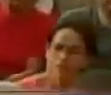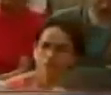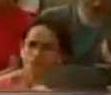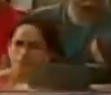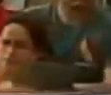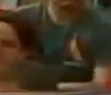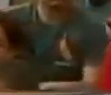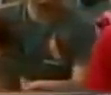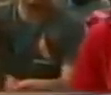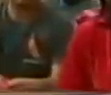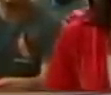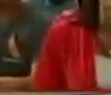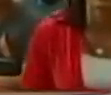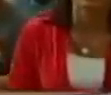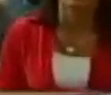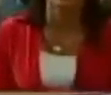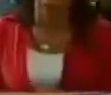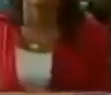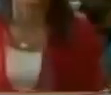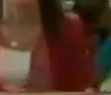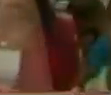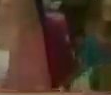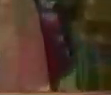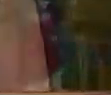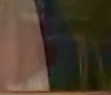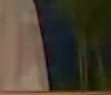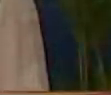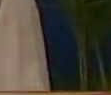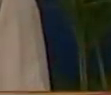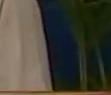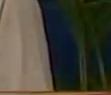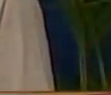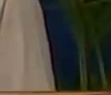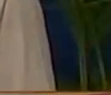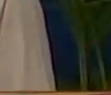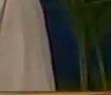Y digo más, profe. ¿Quién es el profe?